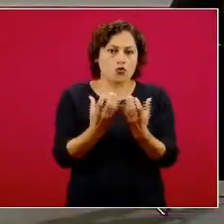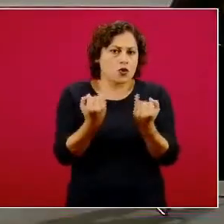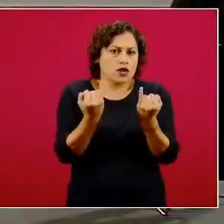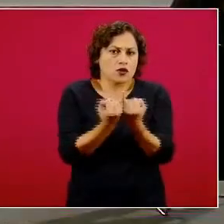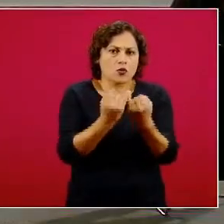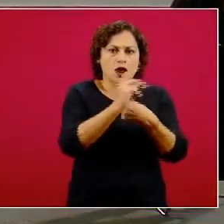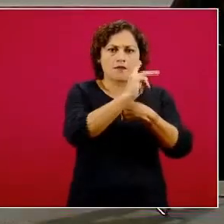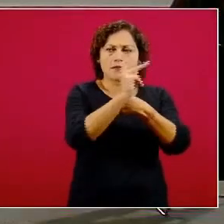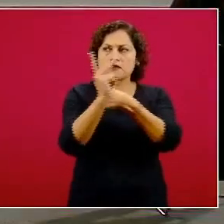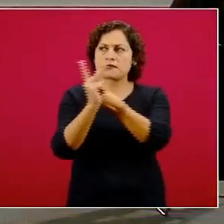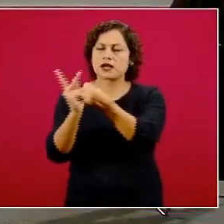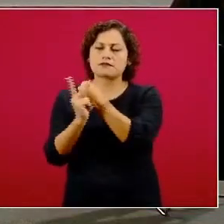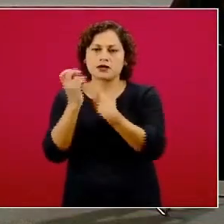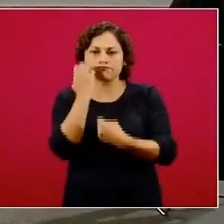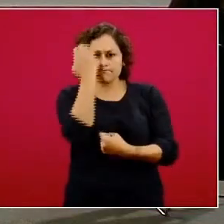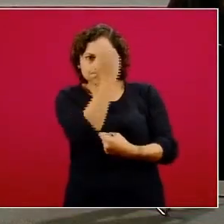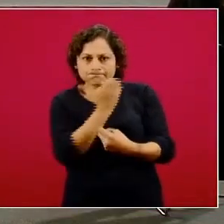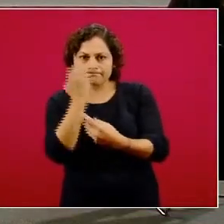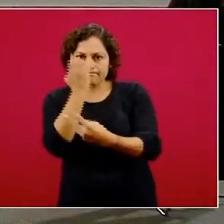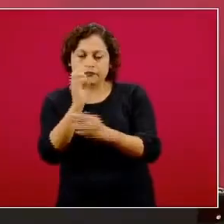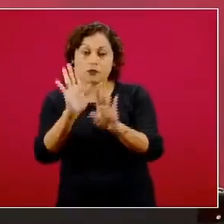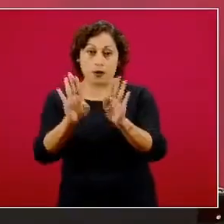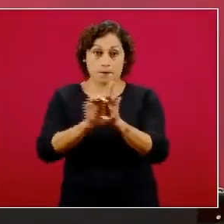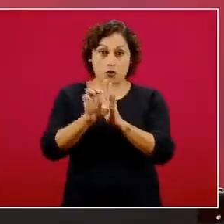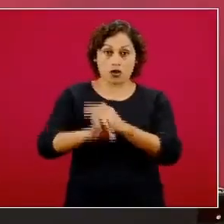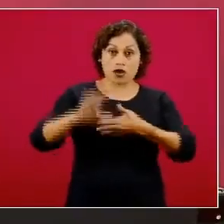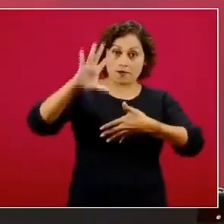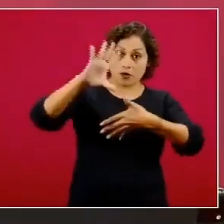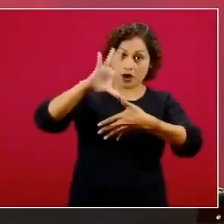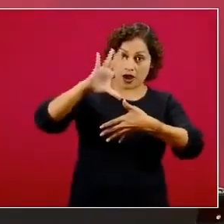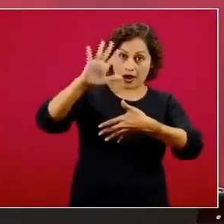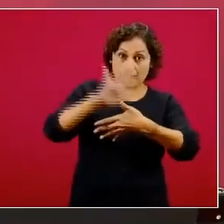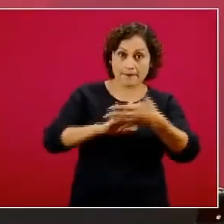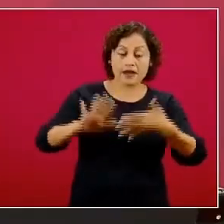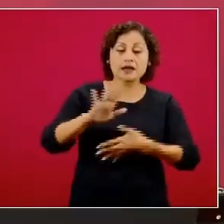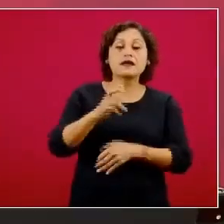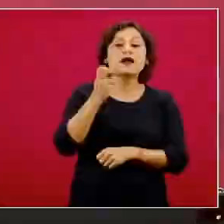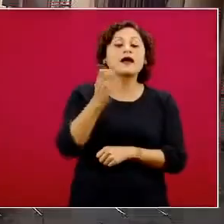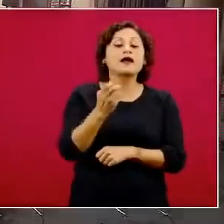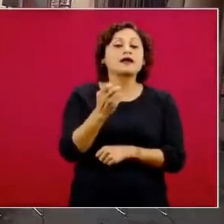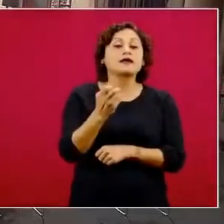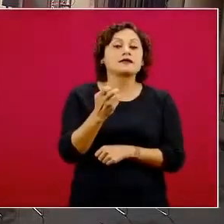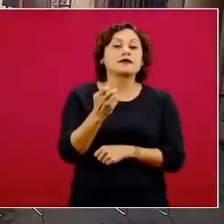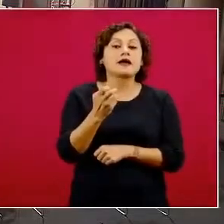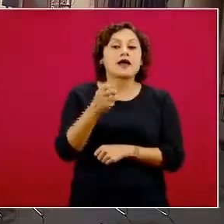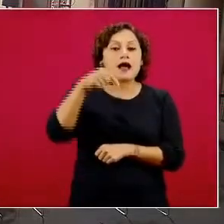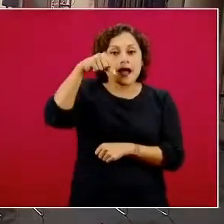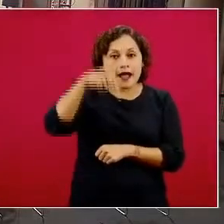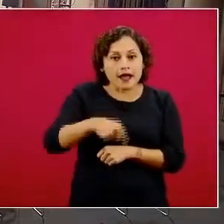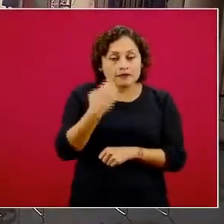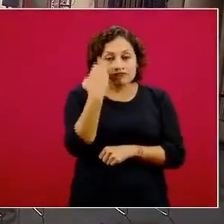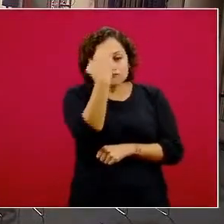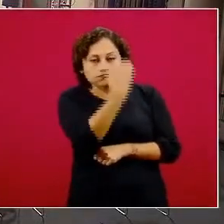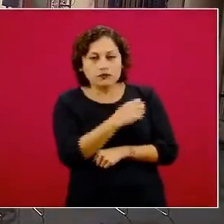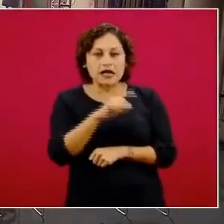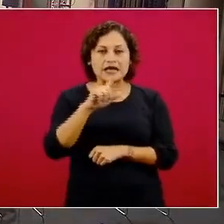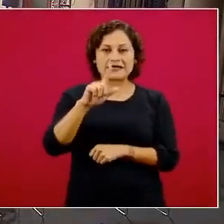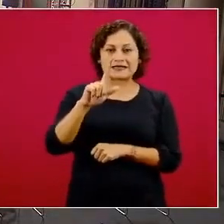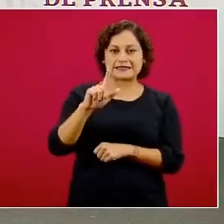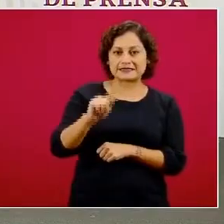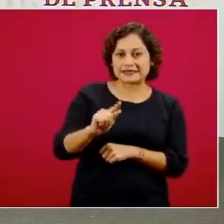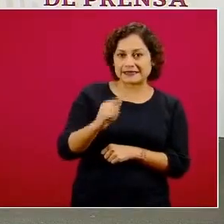países. En la región de las Américas se evaluaron 74